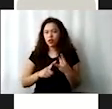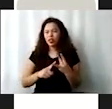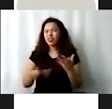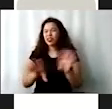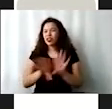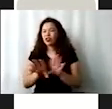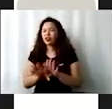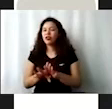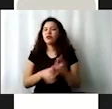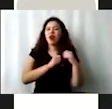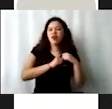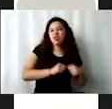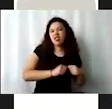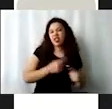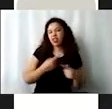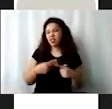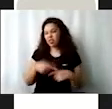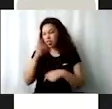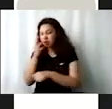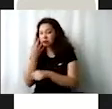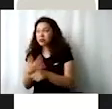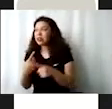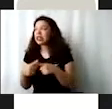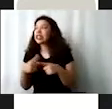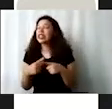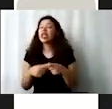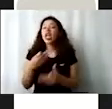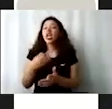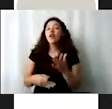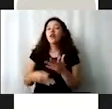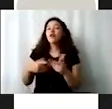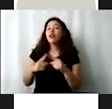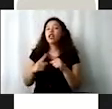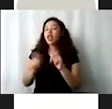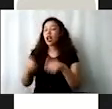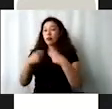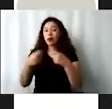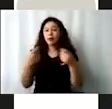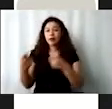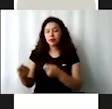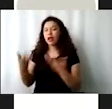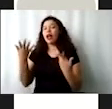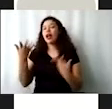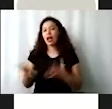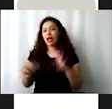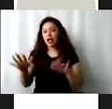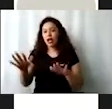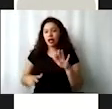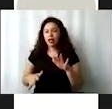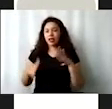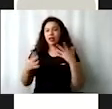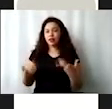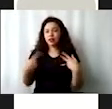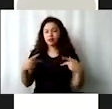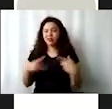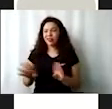de autoridad y de responsabilidad que muchas veces se dejan ver que tienen conformes a muchas